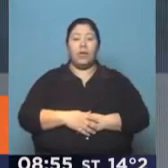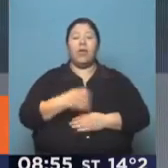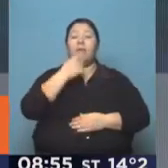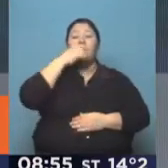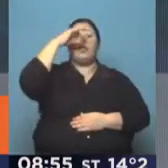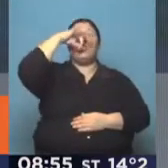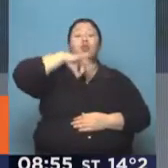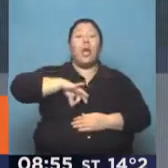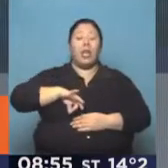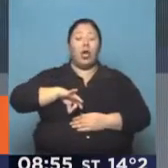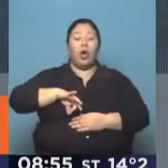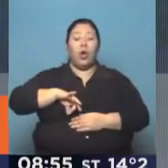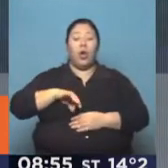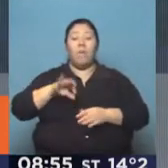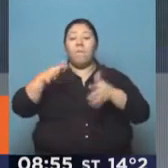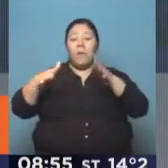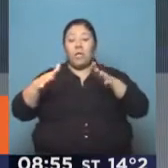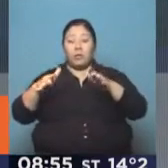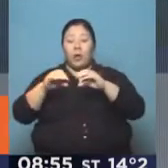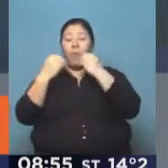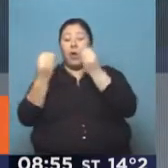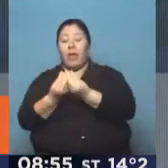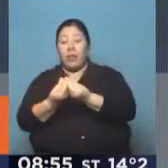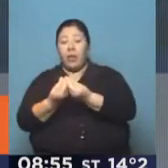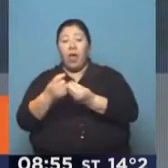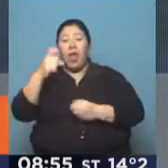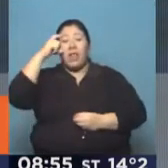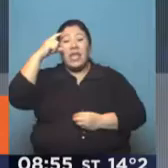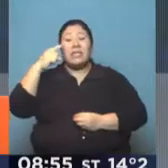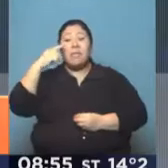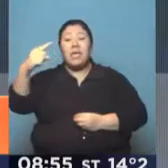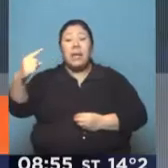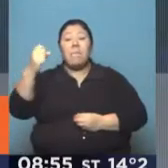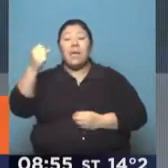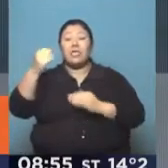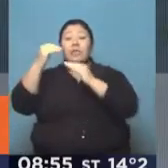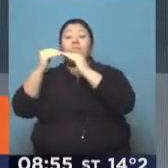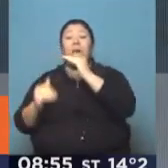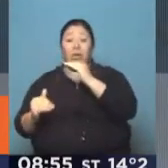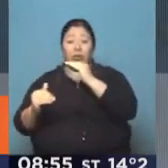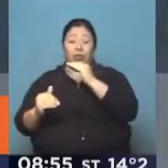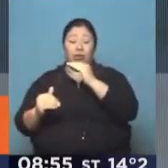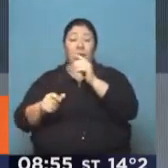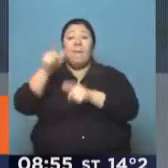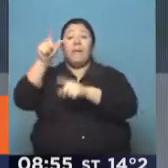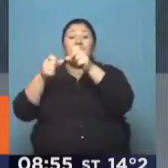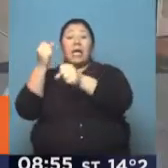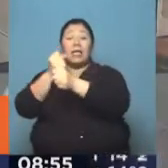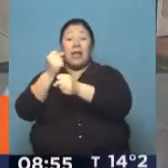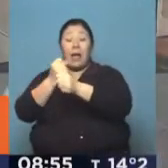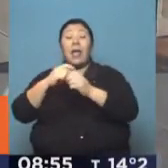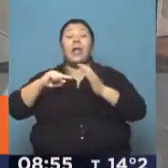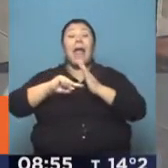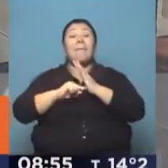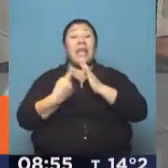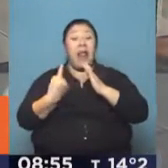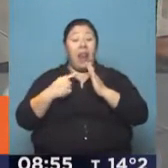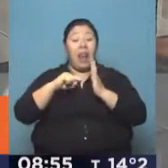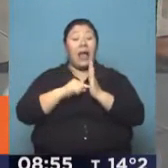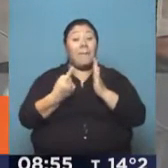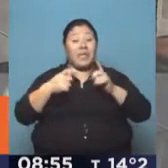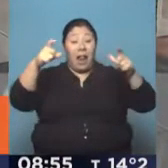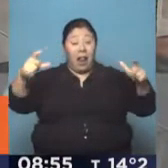promedio de los trabajadores de la mitad de los trabajadores es menor a 10 mil pesos la mitad de nuestros órganos menos de 10 mil pesos en la ciudad buenos aires imaginemos el resto